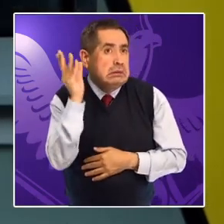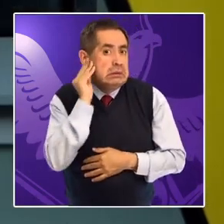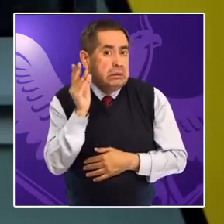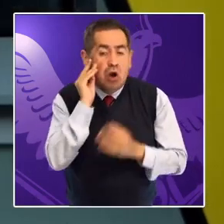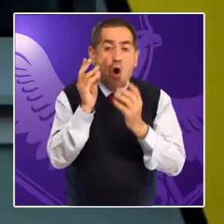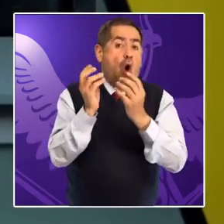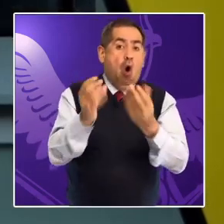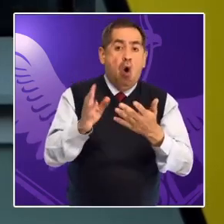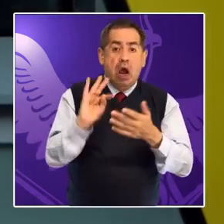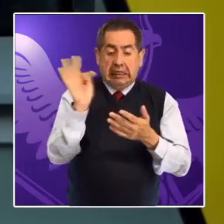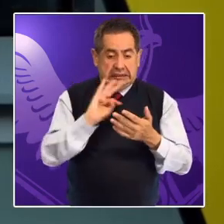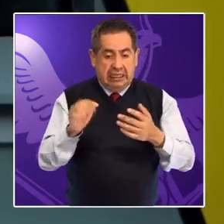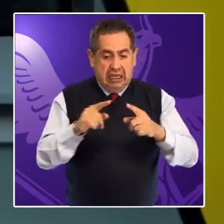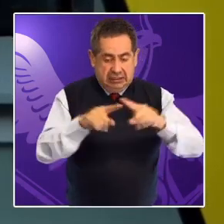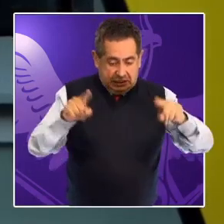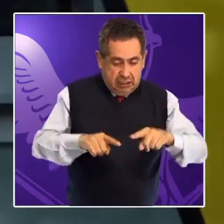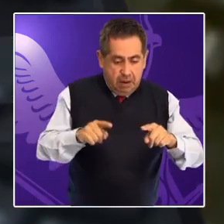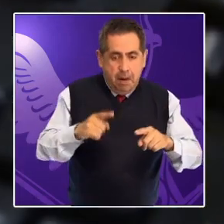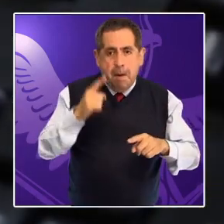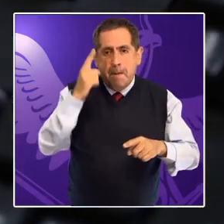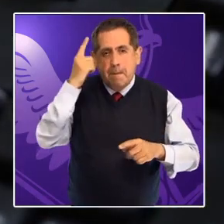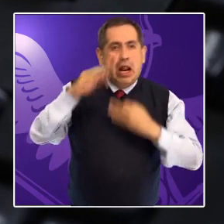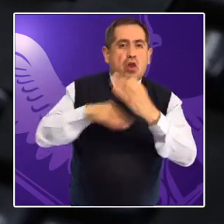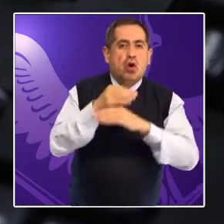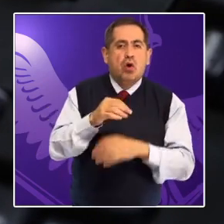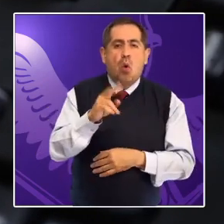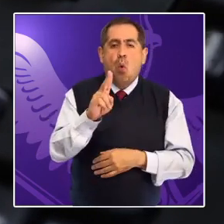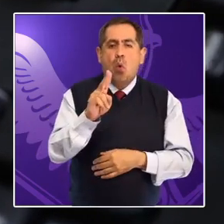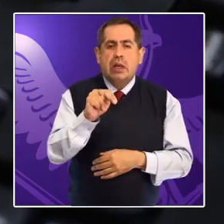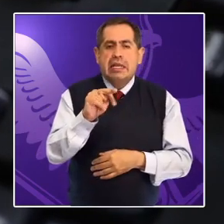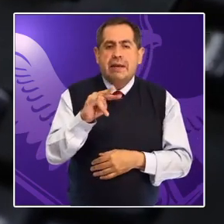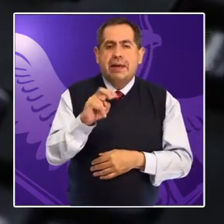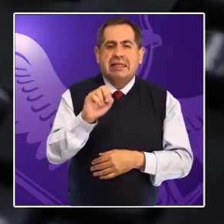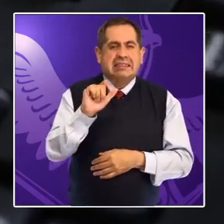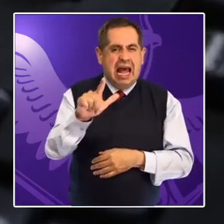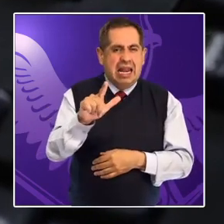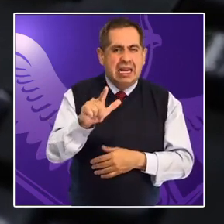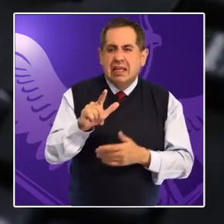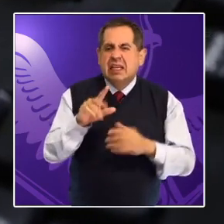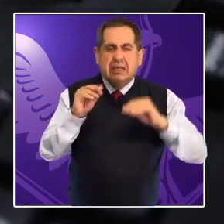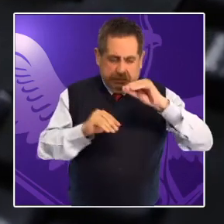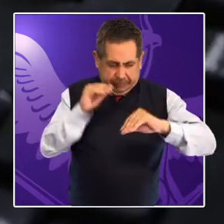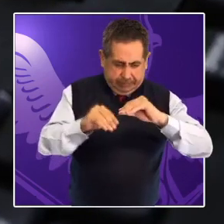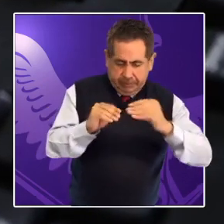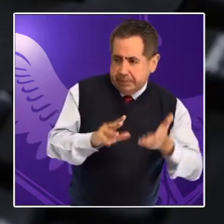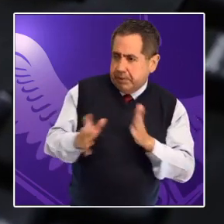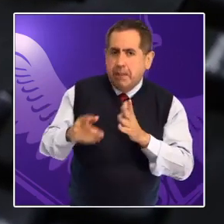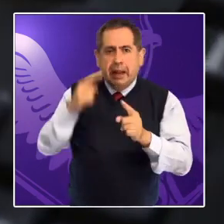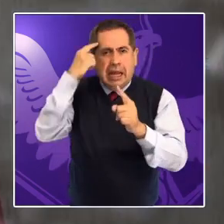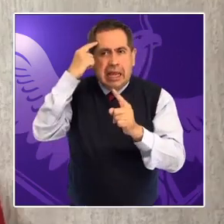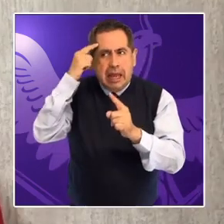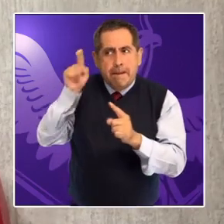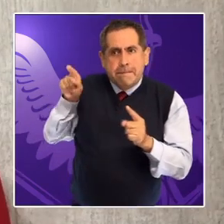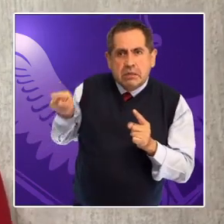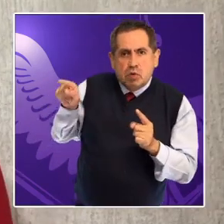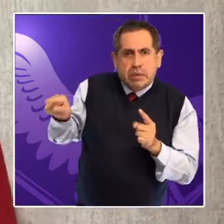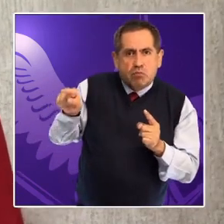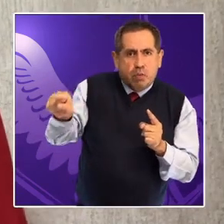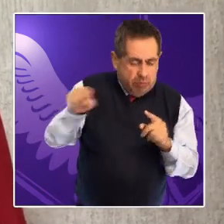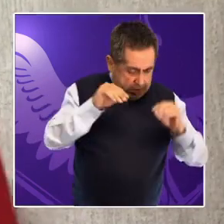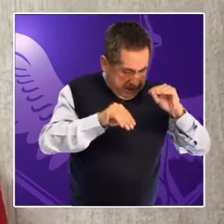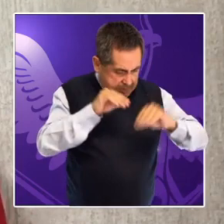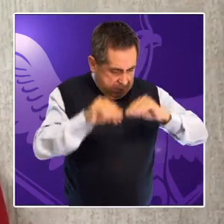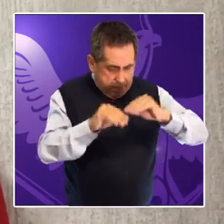hacer formatos en diseño universal, que eso sería lo ideal, que es el diseño universal, pero en resumen quiere decir pensar en todos todo el tiempo. Y